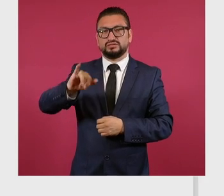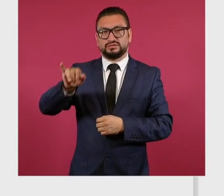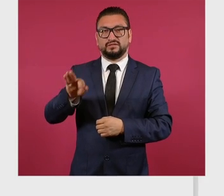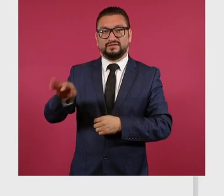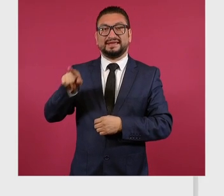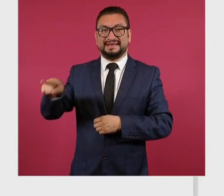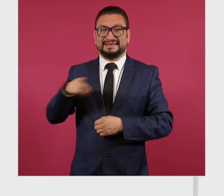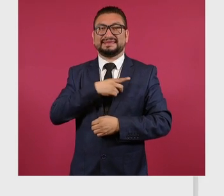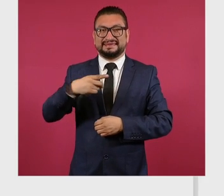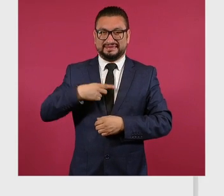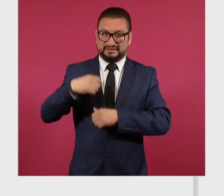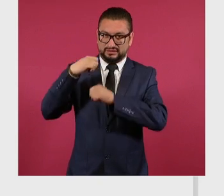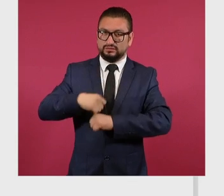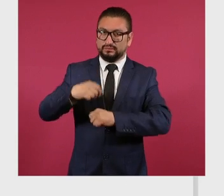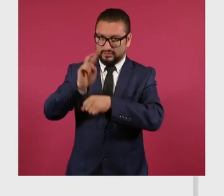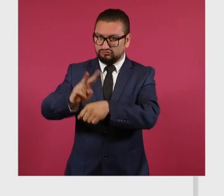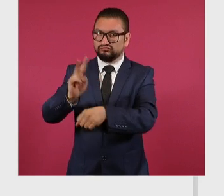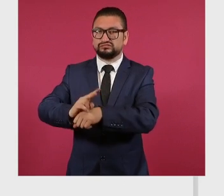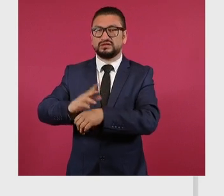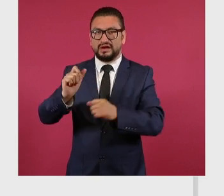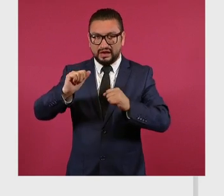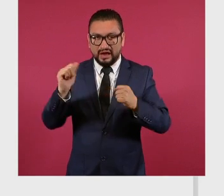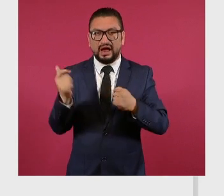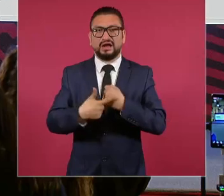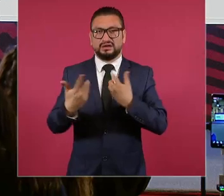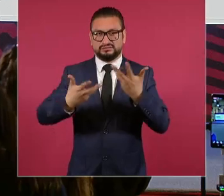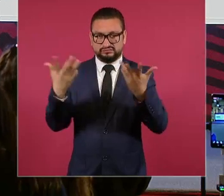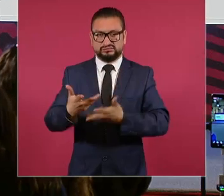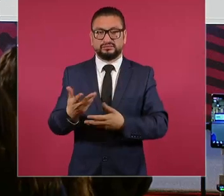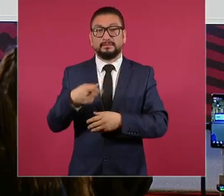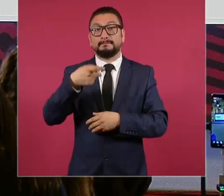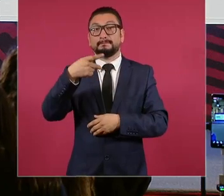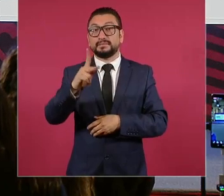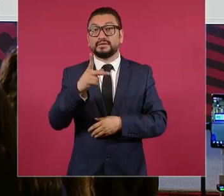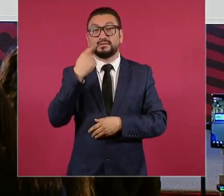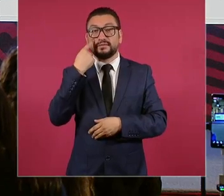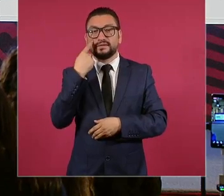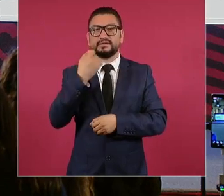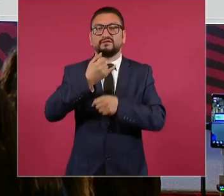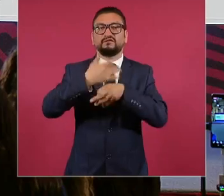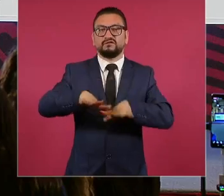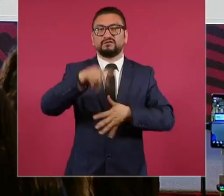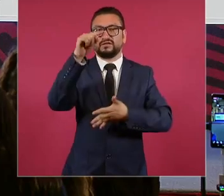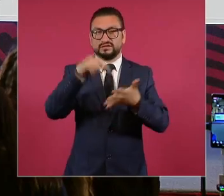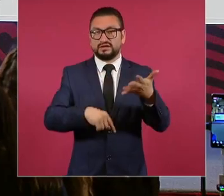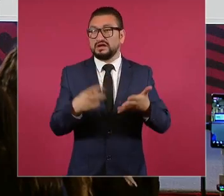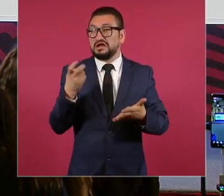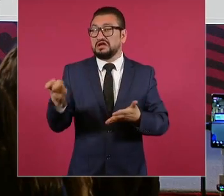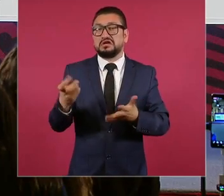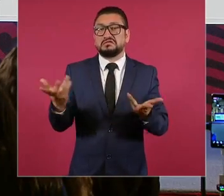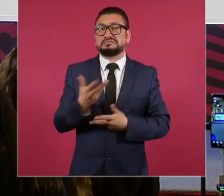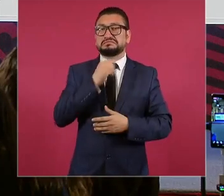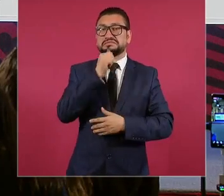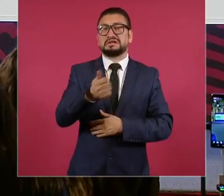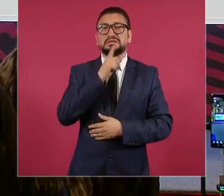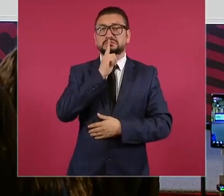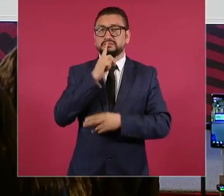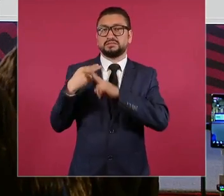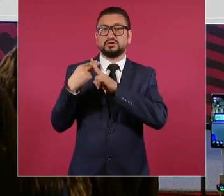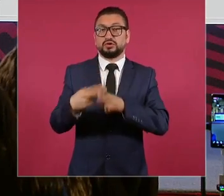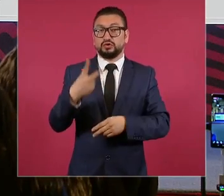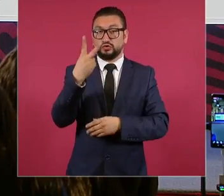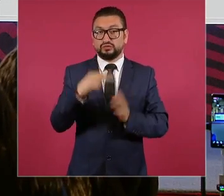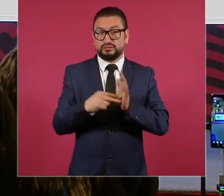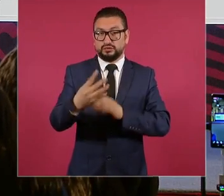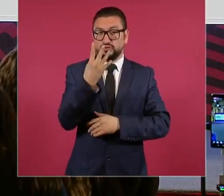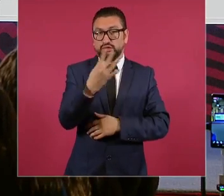debería actuar. Pero aquí tenemos los datos de cómo esto no ha sucedido. De 2004 a